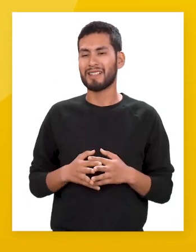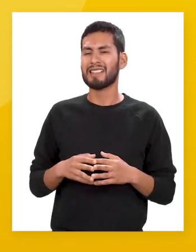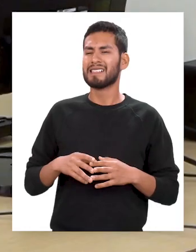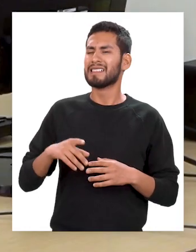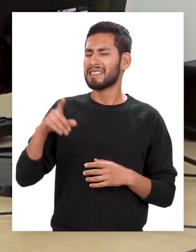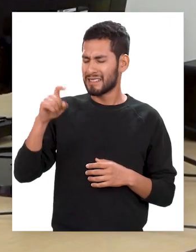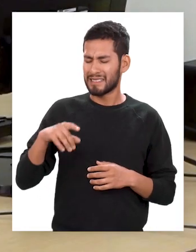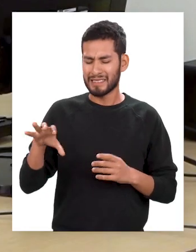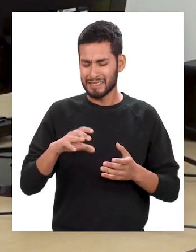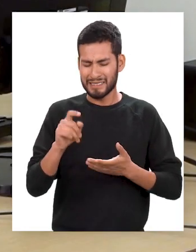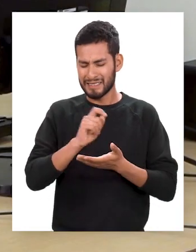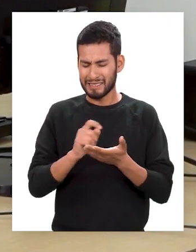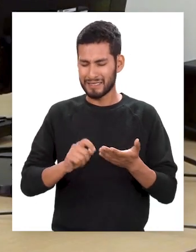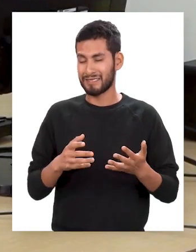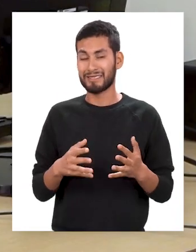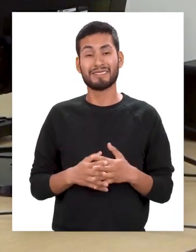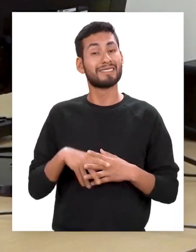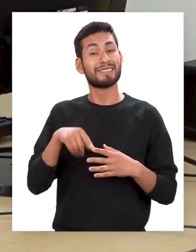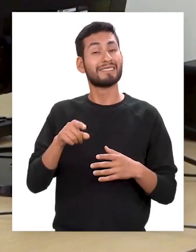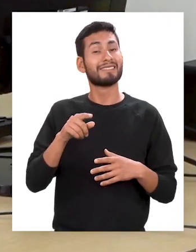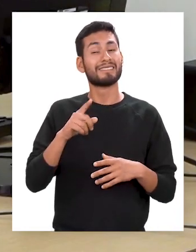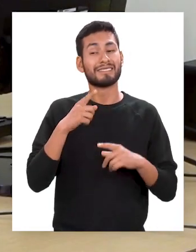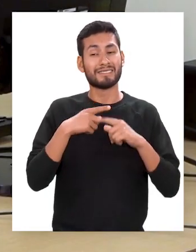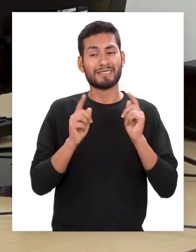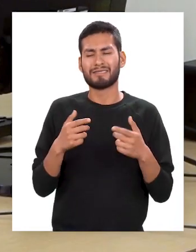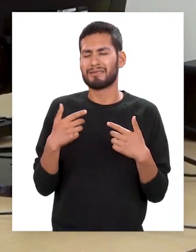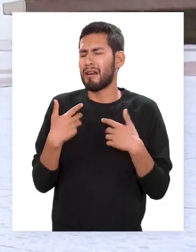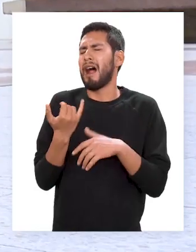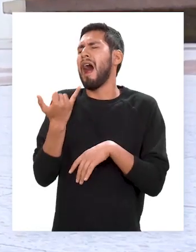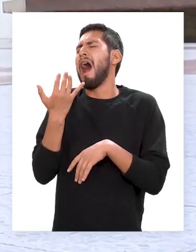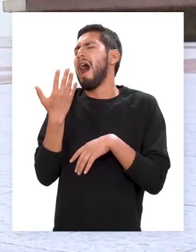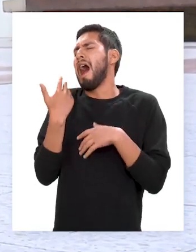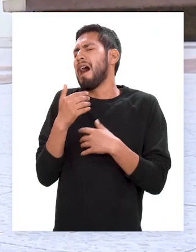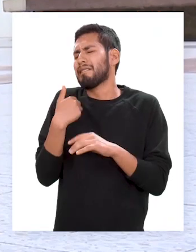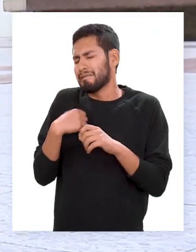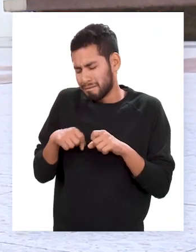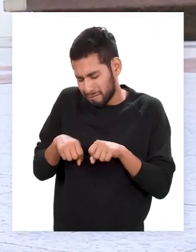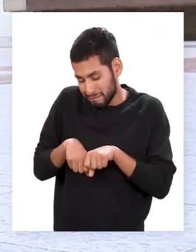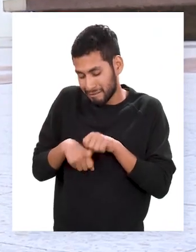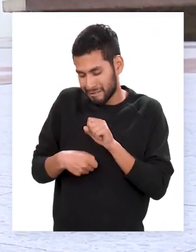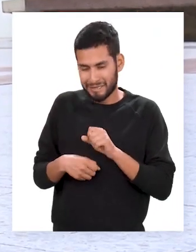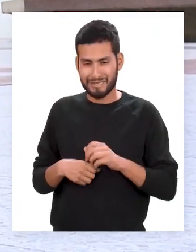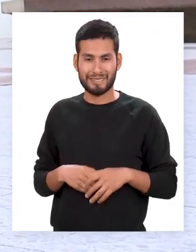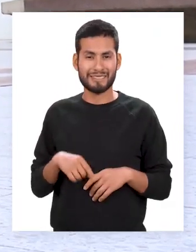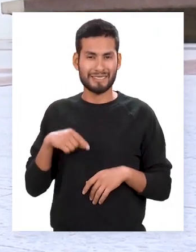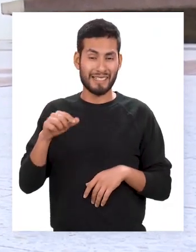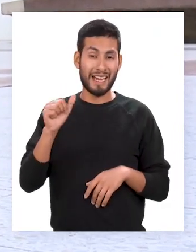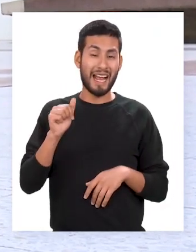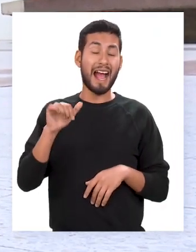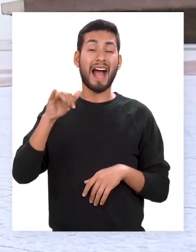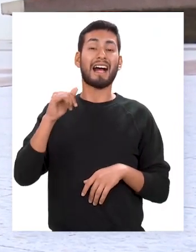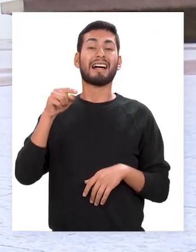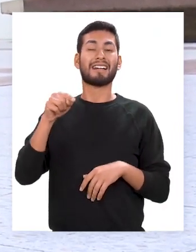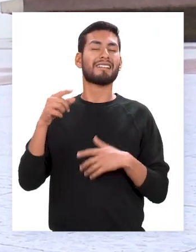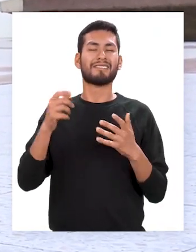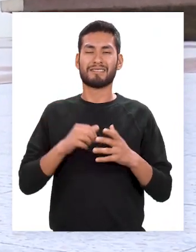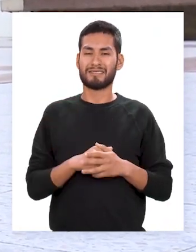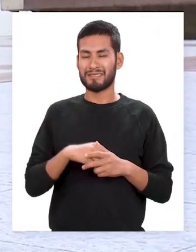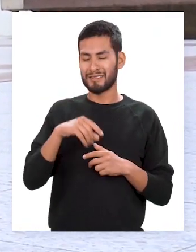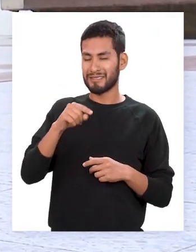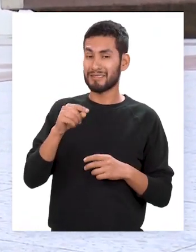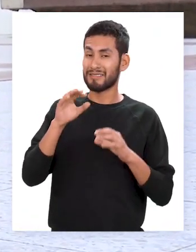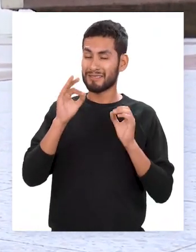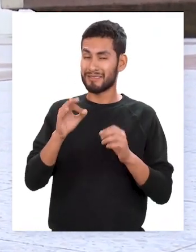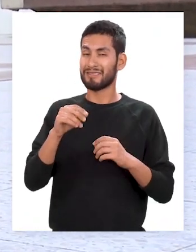como hay que hacer la tarea. Todo esto es distinto a ¡ay, me torcí el pie! En este caso, el I es